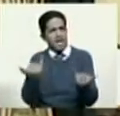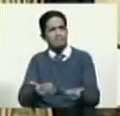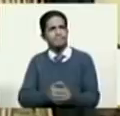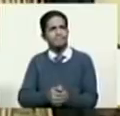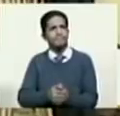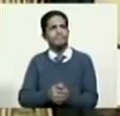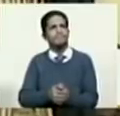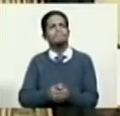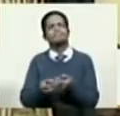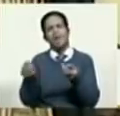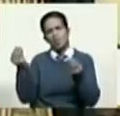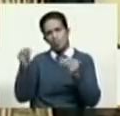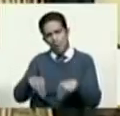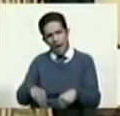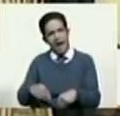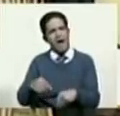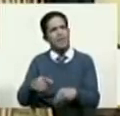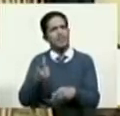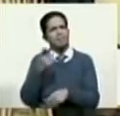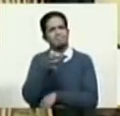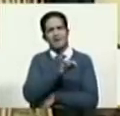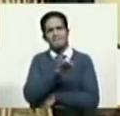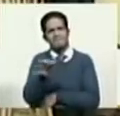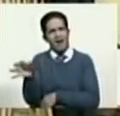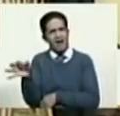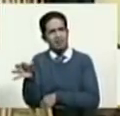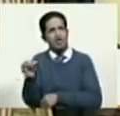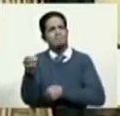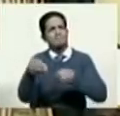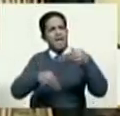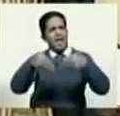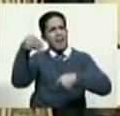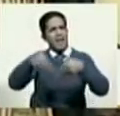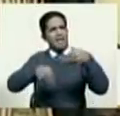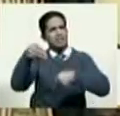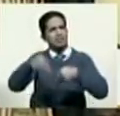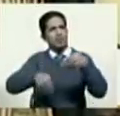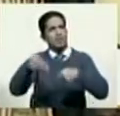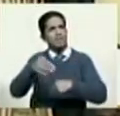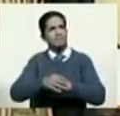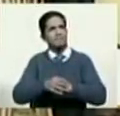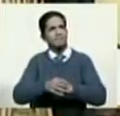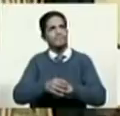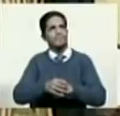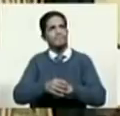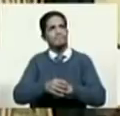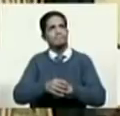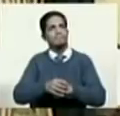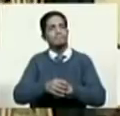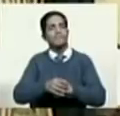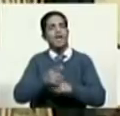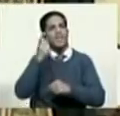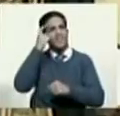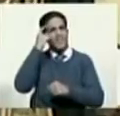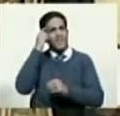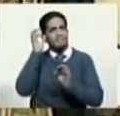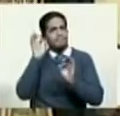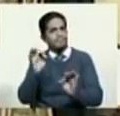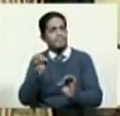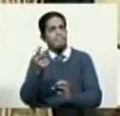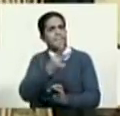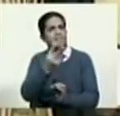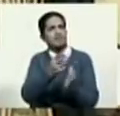Hablamos, negociamos, hicimos un acuerdo perfecto de garantías electorales. Pusimos la fecha del 22 de abril,